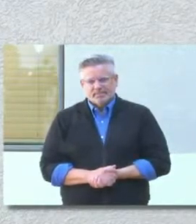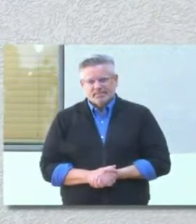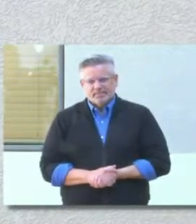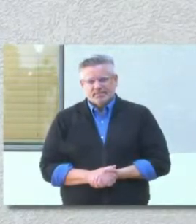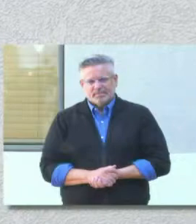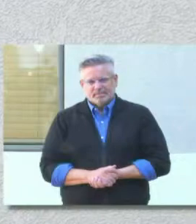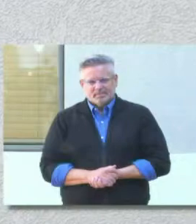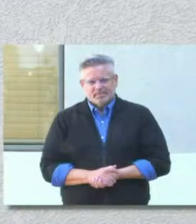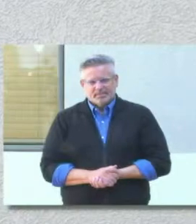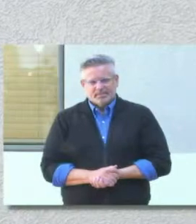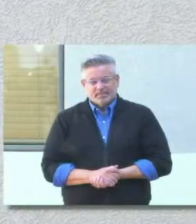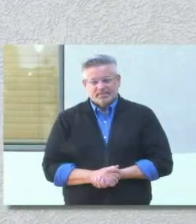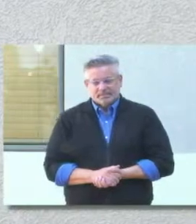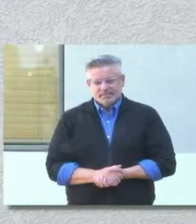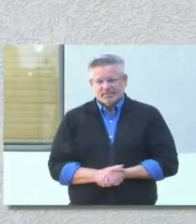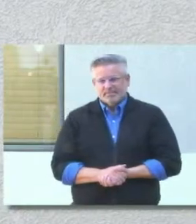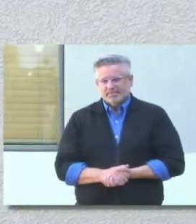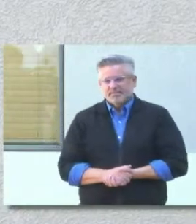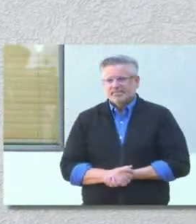haciendo. Gracias.